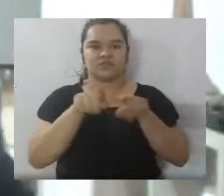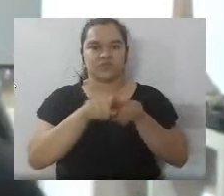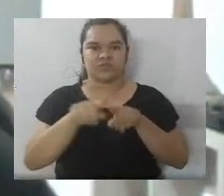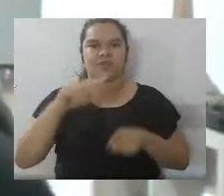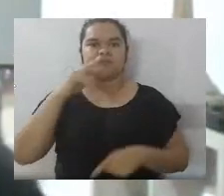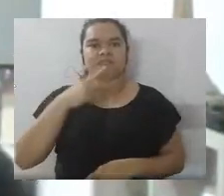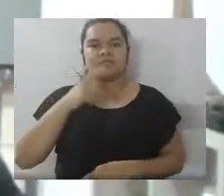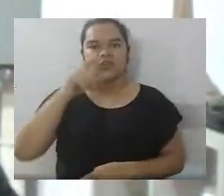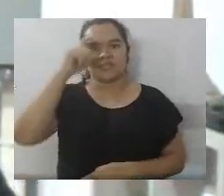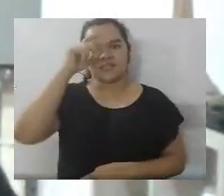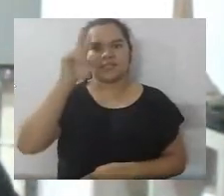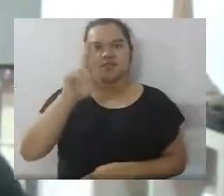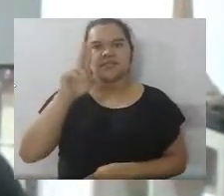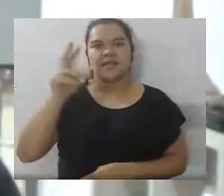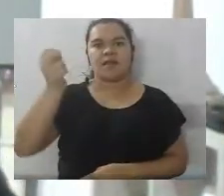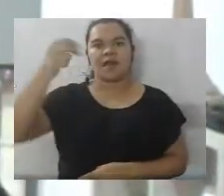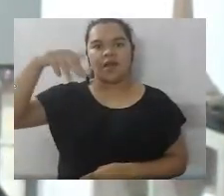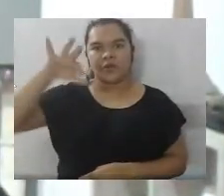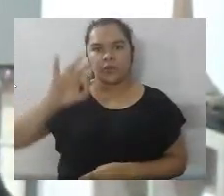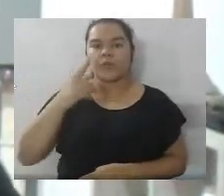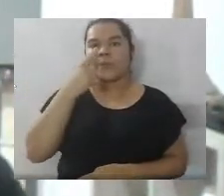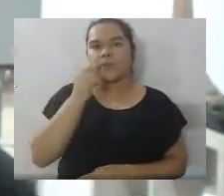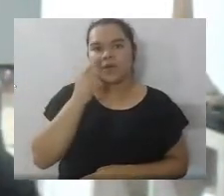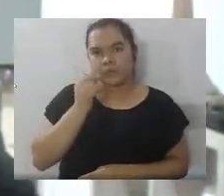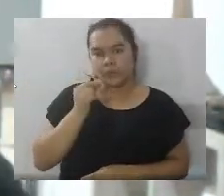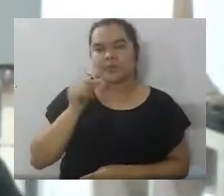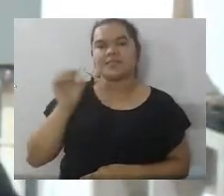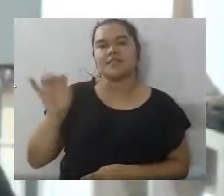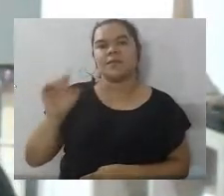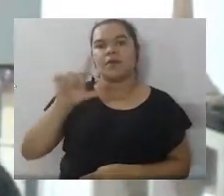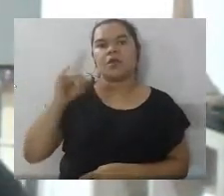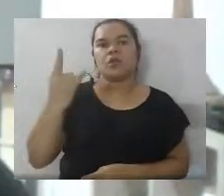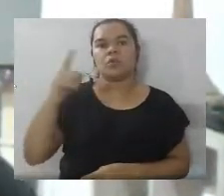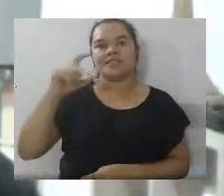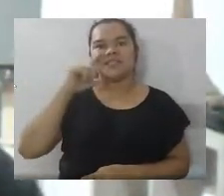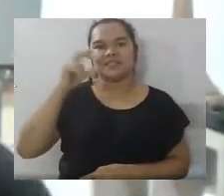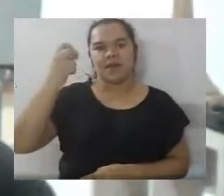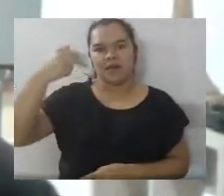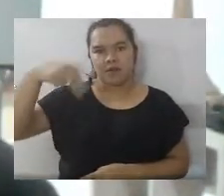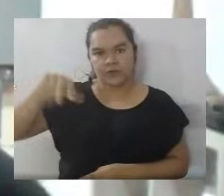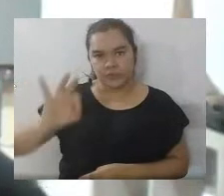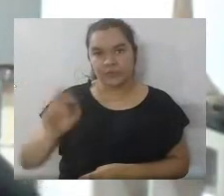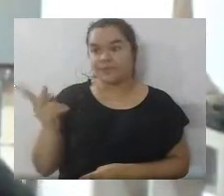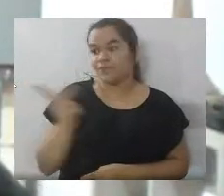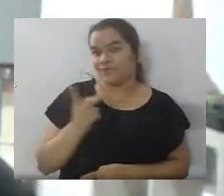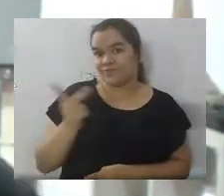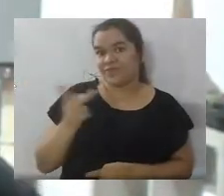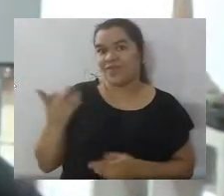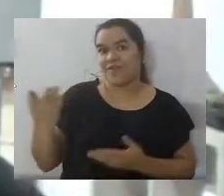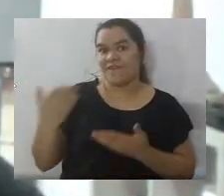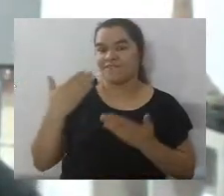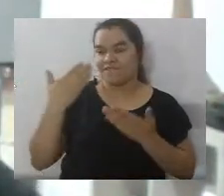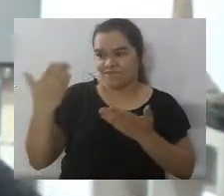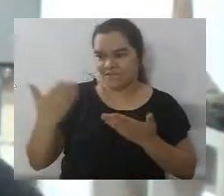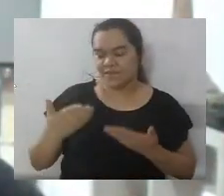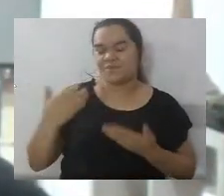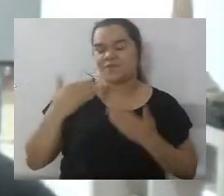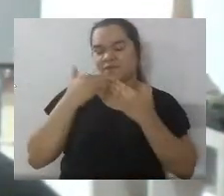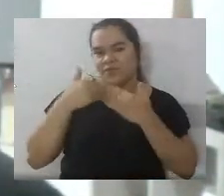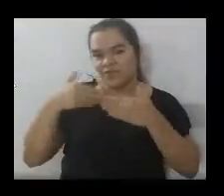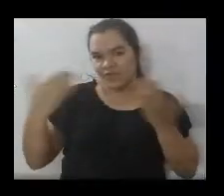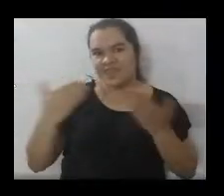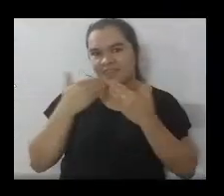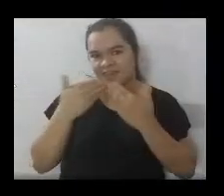Serrano, y con el bioquímico Luciano Fusco, a quienes le damos la bienvenida y la palabra. Buen día, muchas gracias. Buen